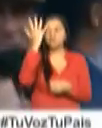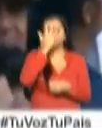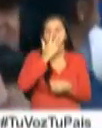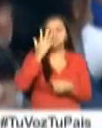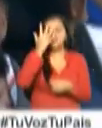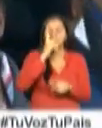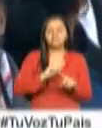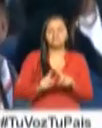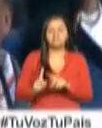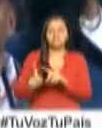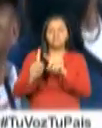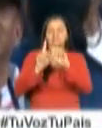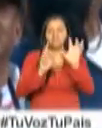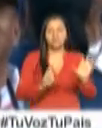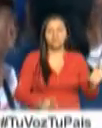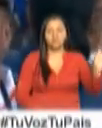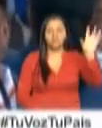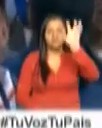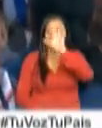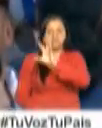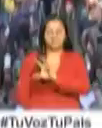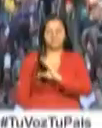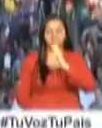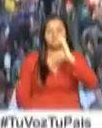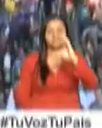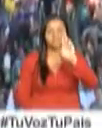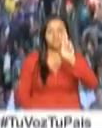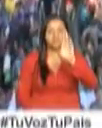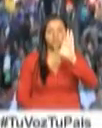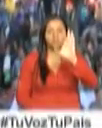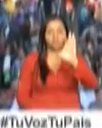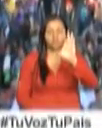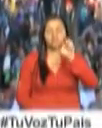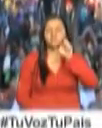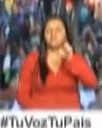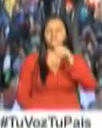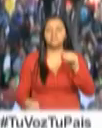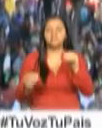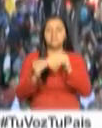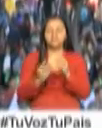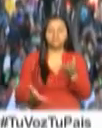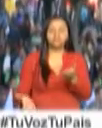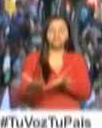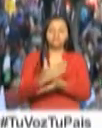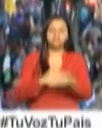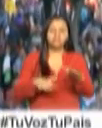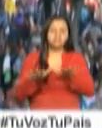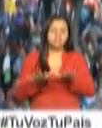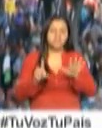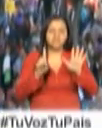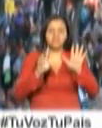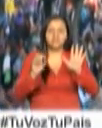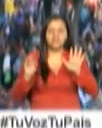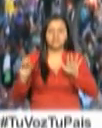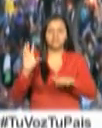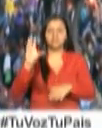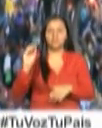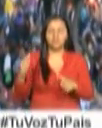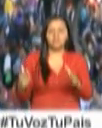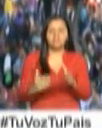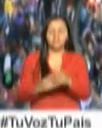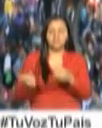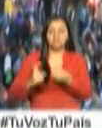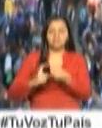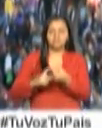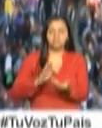y otras provincias. La Central Unitaria de Trabajadores, CUT, que aglutina a alrededor de 650.000